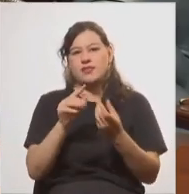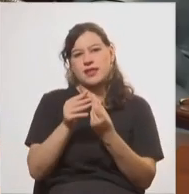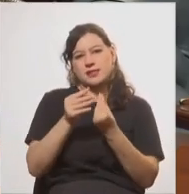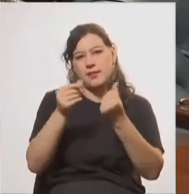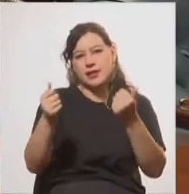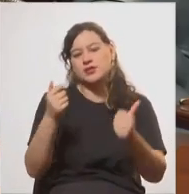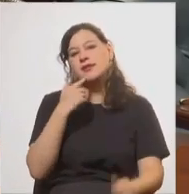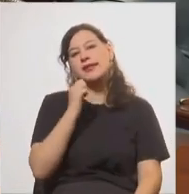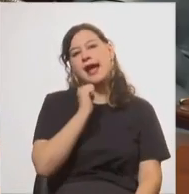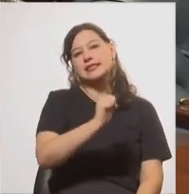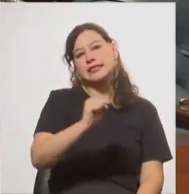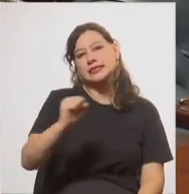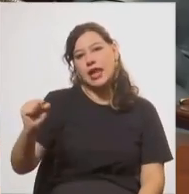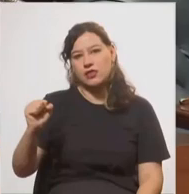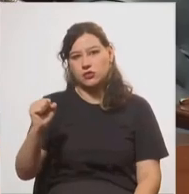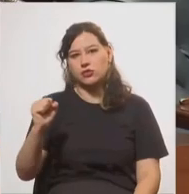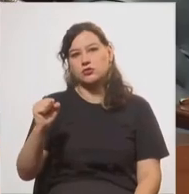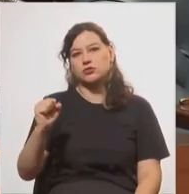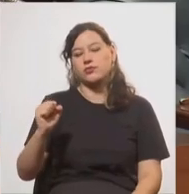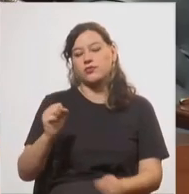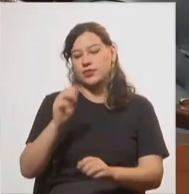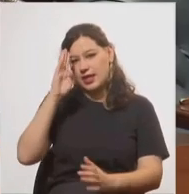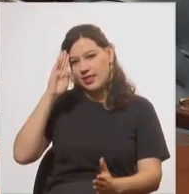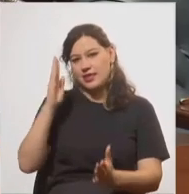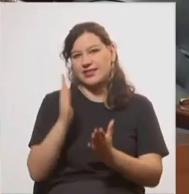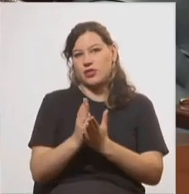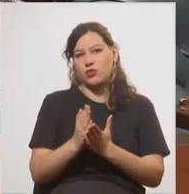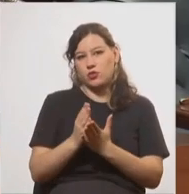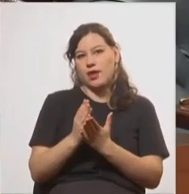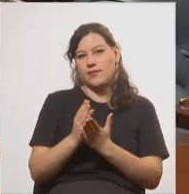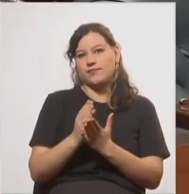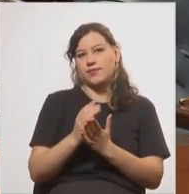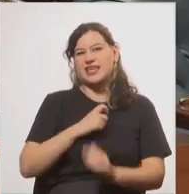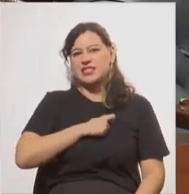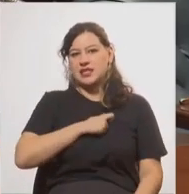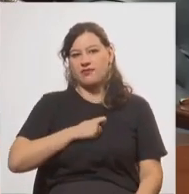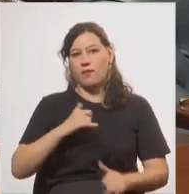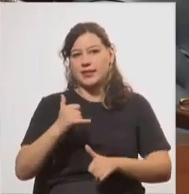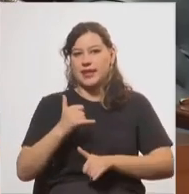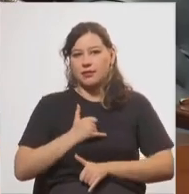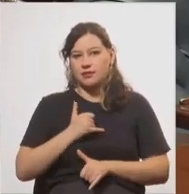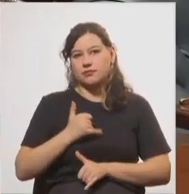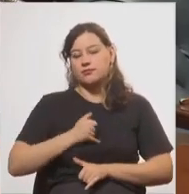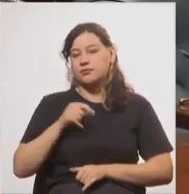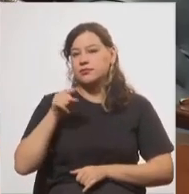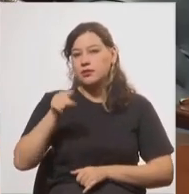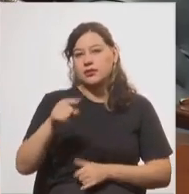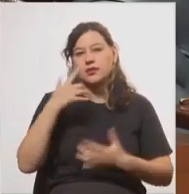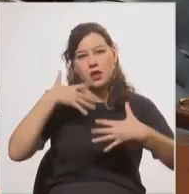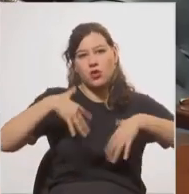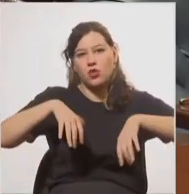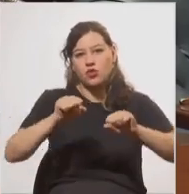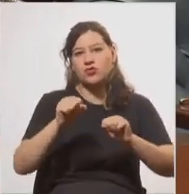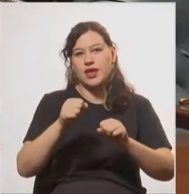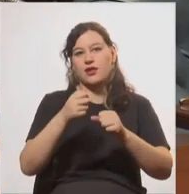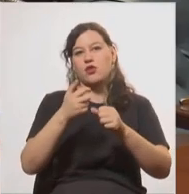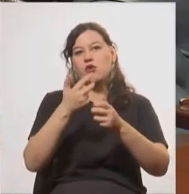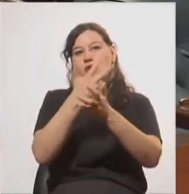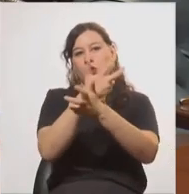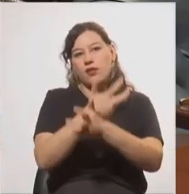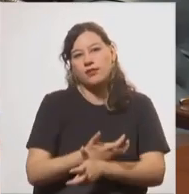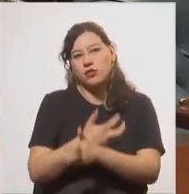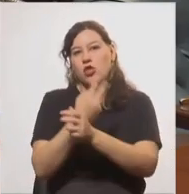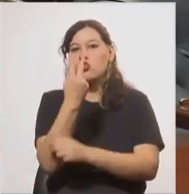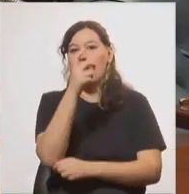y asesinatos perpetrados durante la dictadura cívico-militar. Se encontraron los restos de 2 militantes